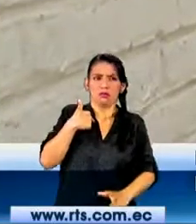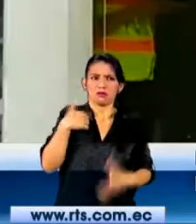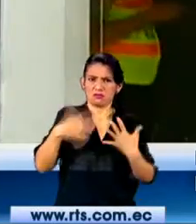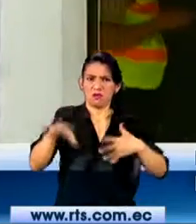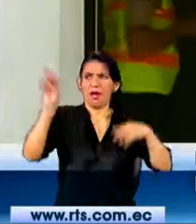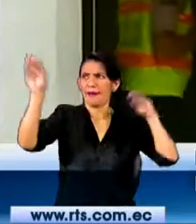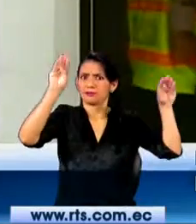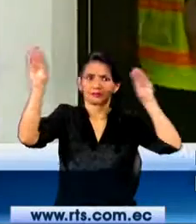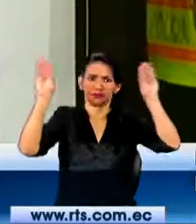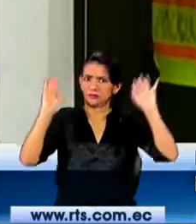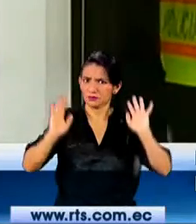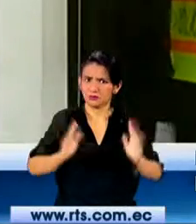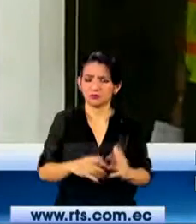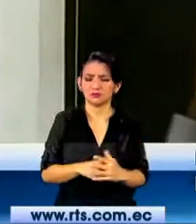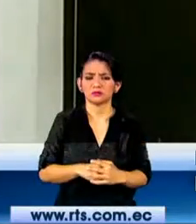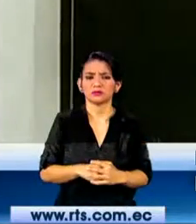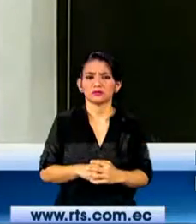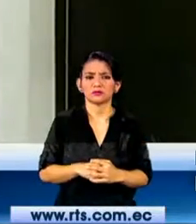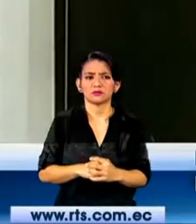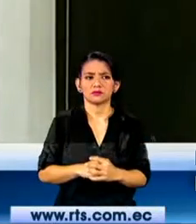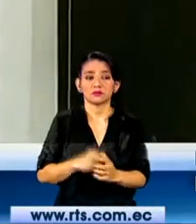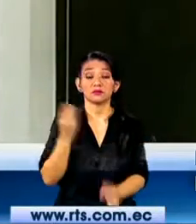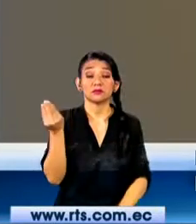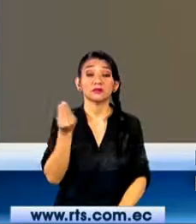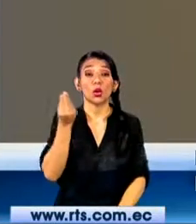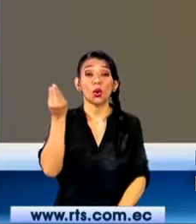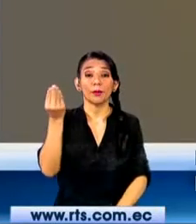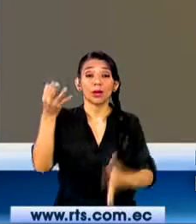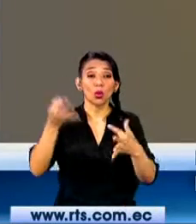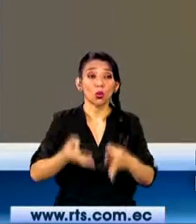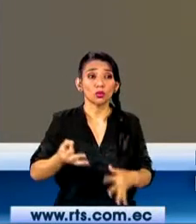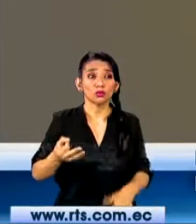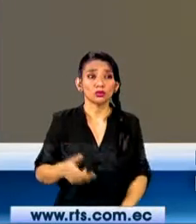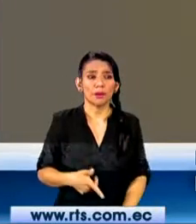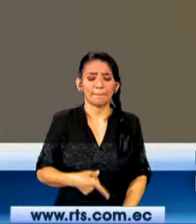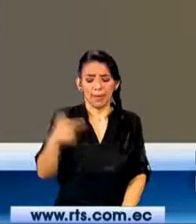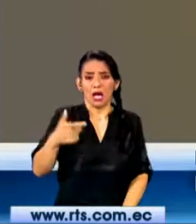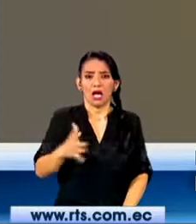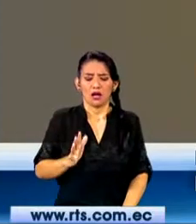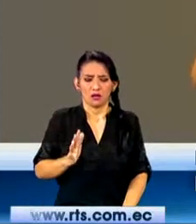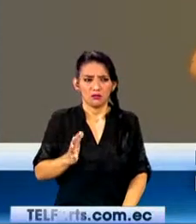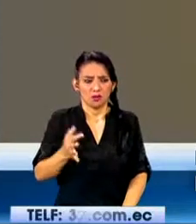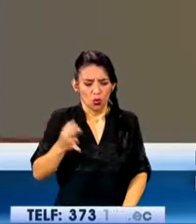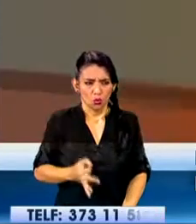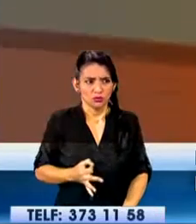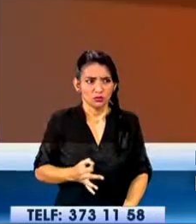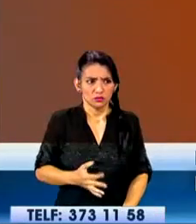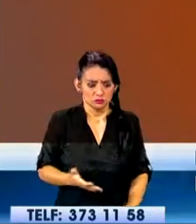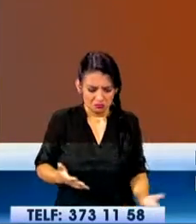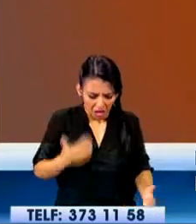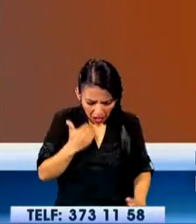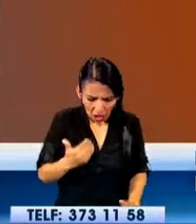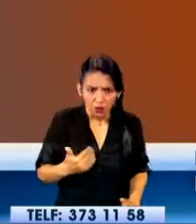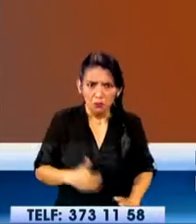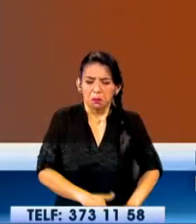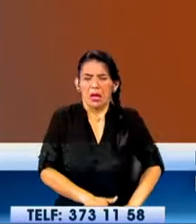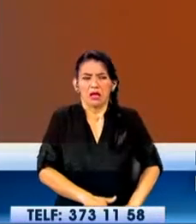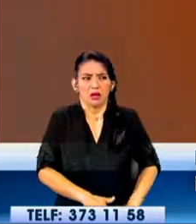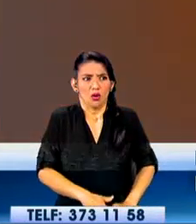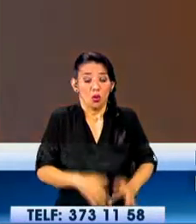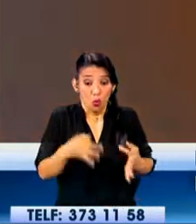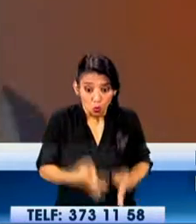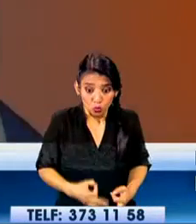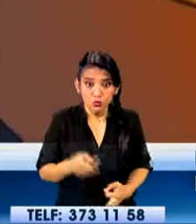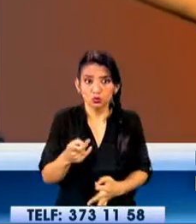sector. Una menor de edad que se había impactado por un arma de fuego a la altura del fémur. Nos manifiestan que un alumno de un paralelo